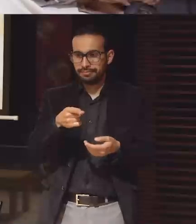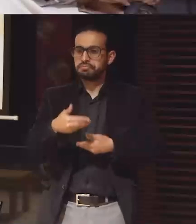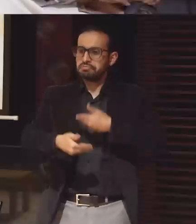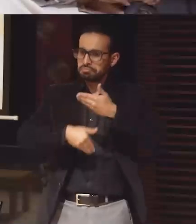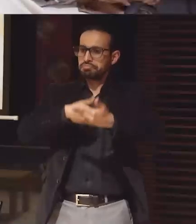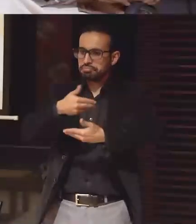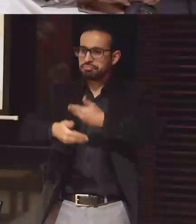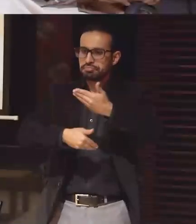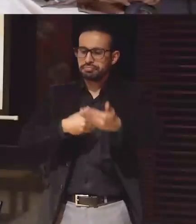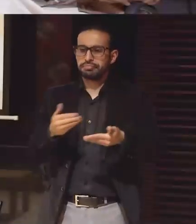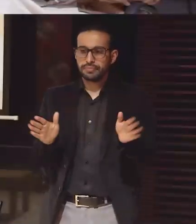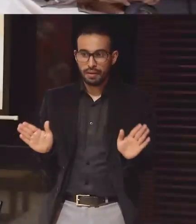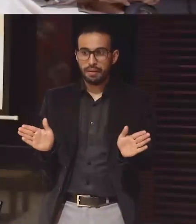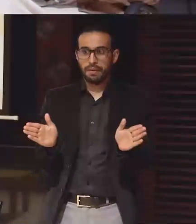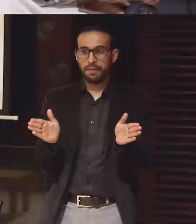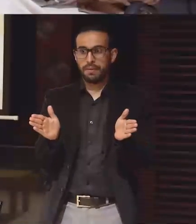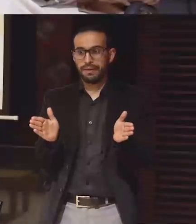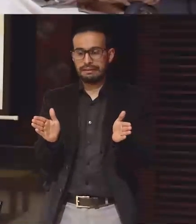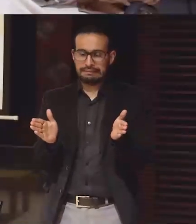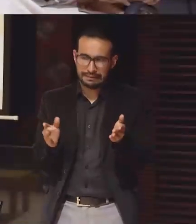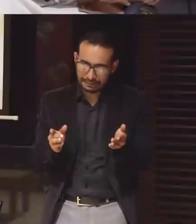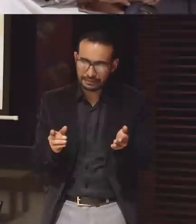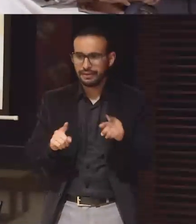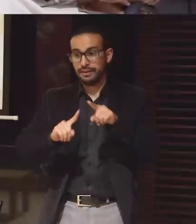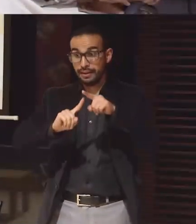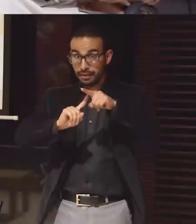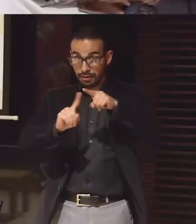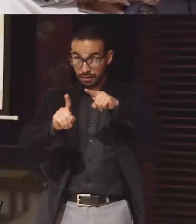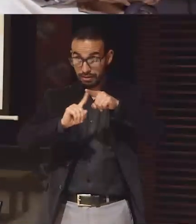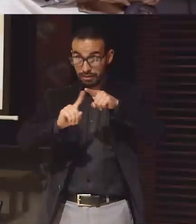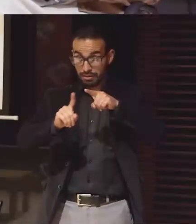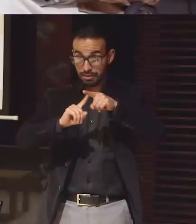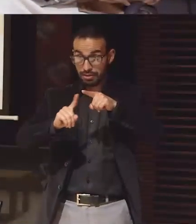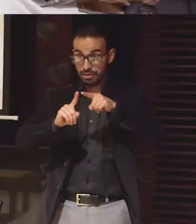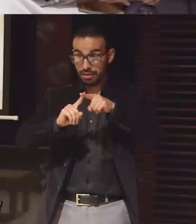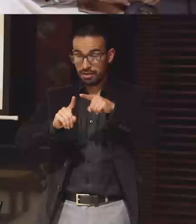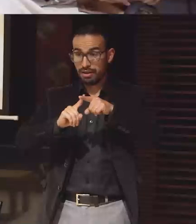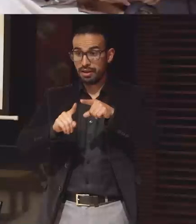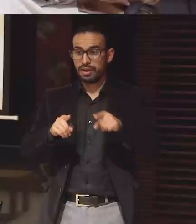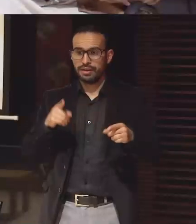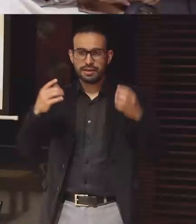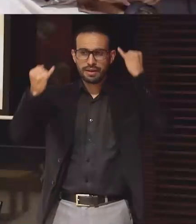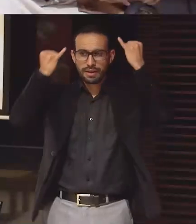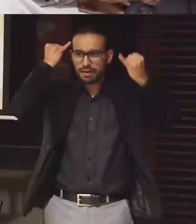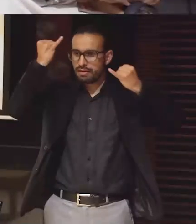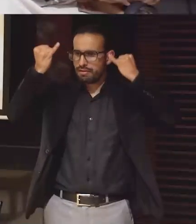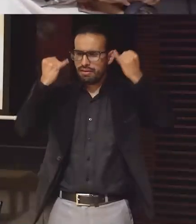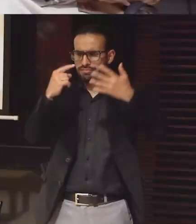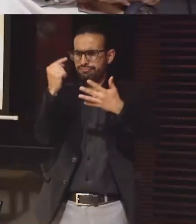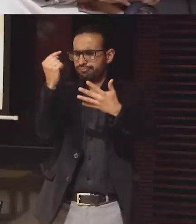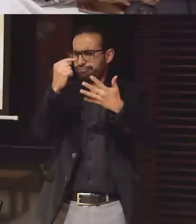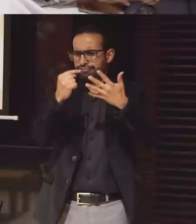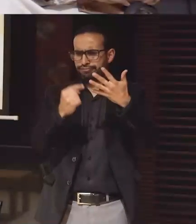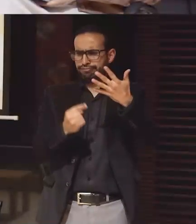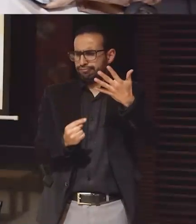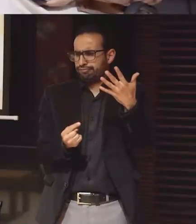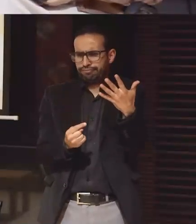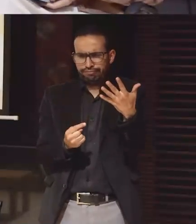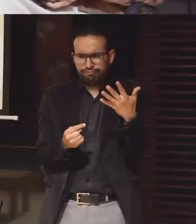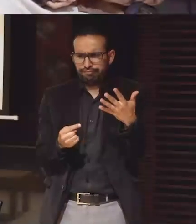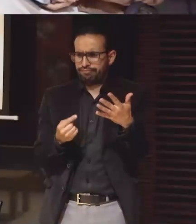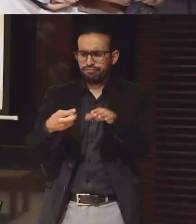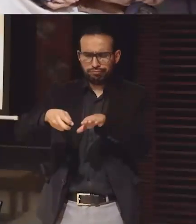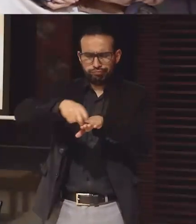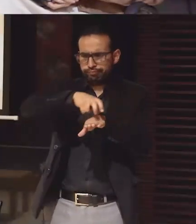Pero también Transmilenio ha sido un rehén de ideologías. Y al ser un rehén de